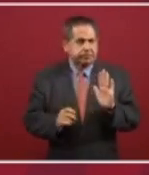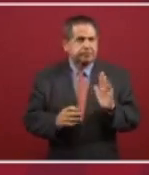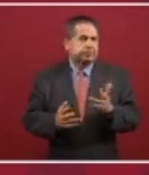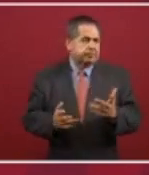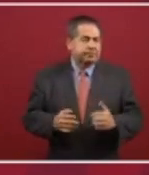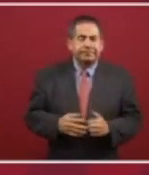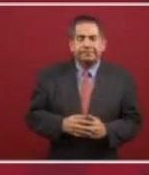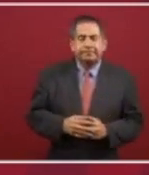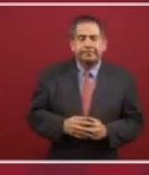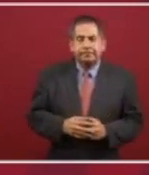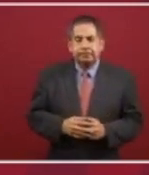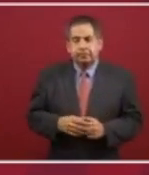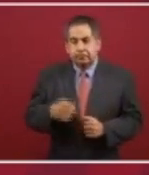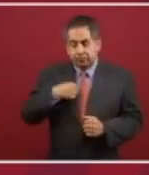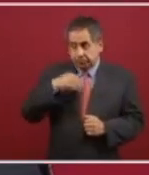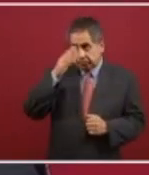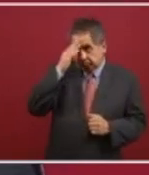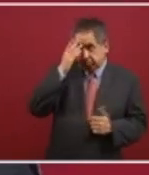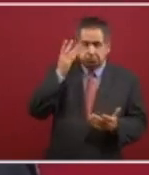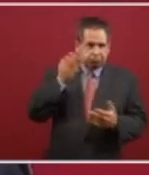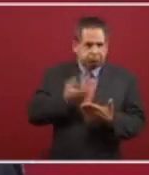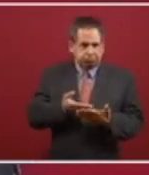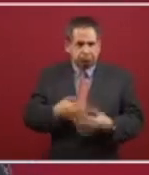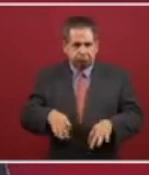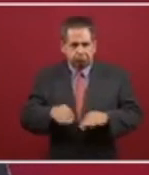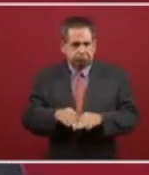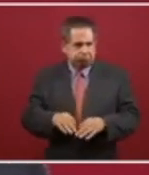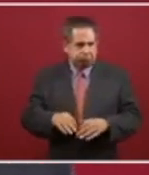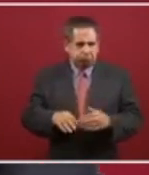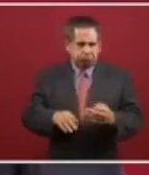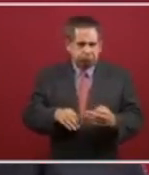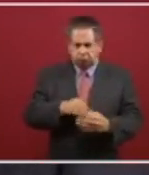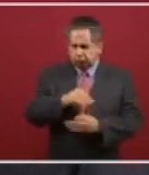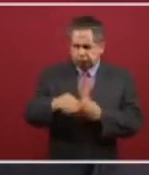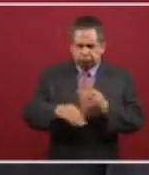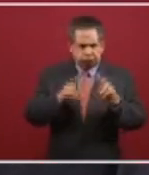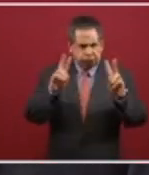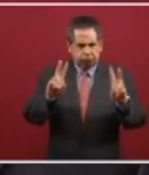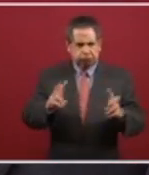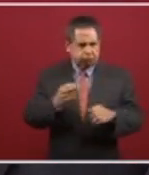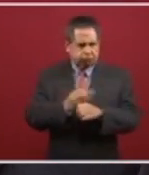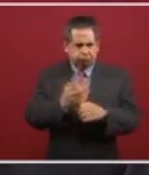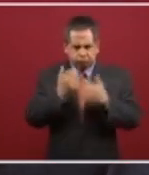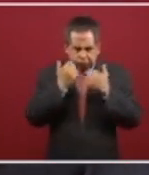se consideren importantes, todos los temas que quieran.